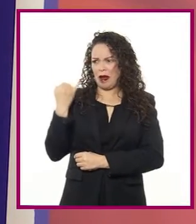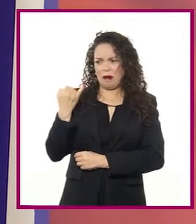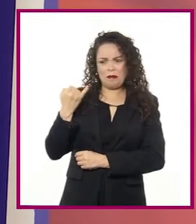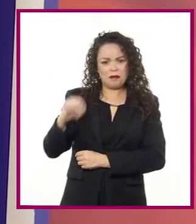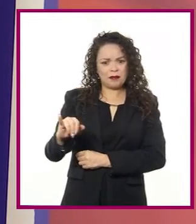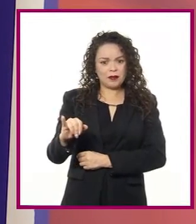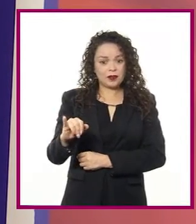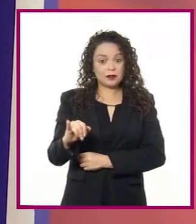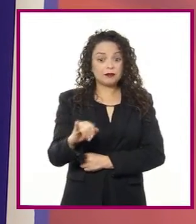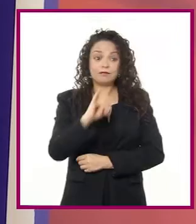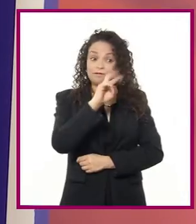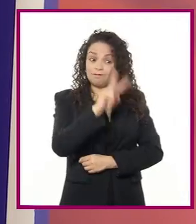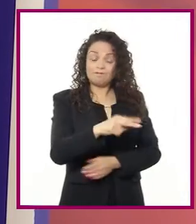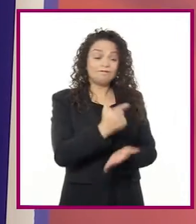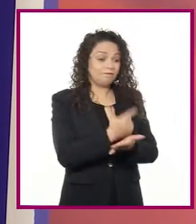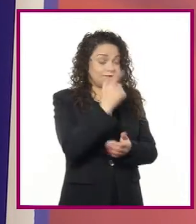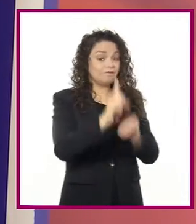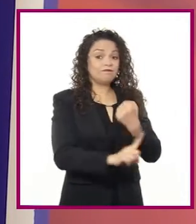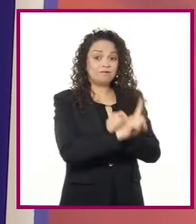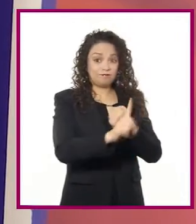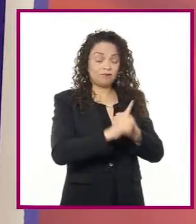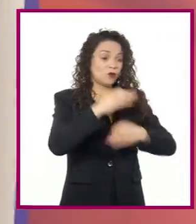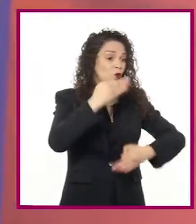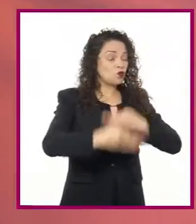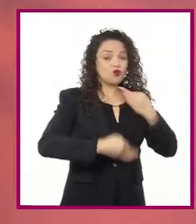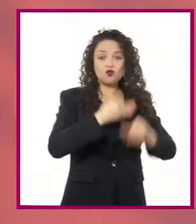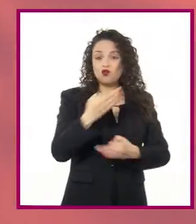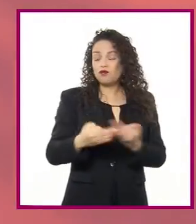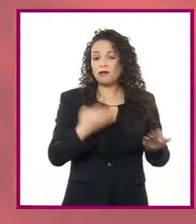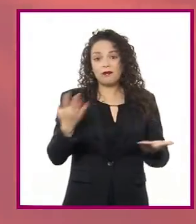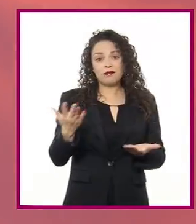sí que es un problema grave que nos afecta a todos.